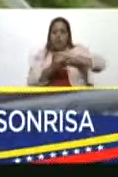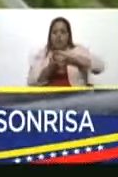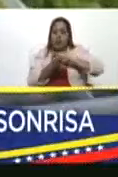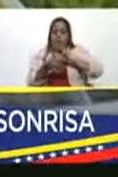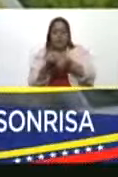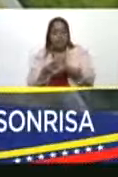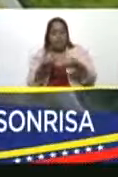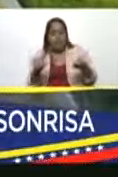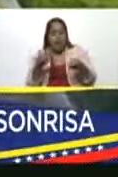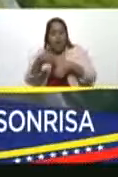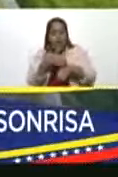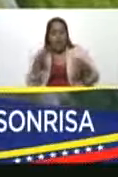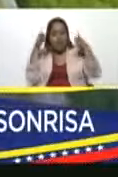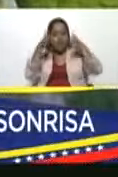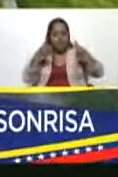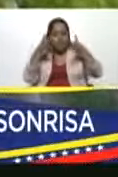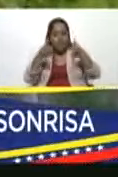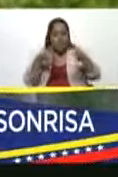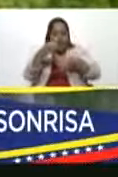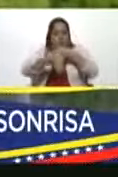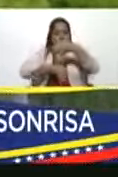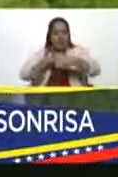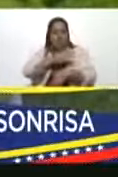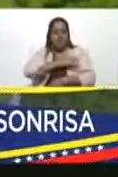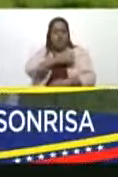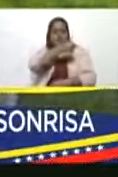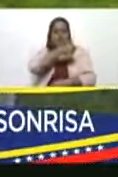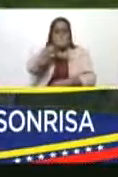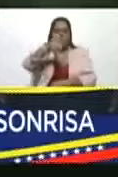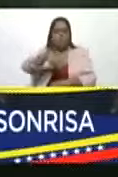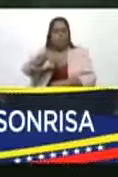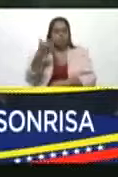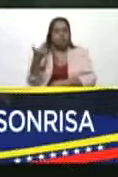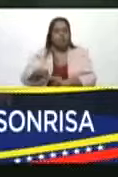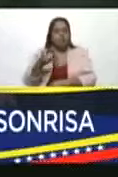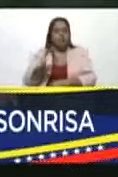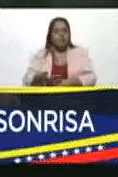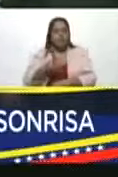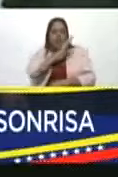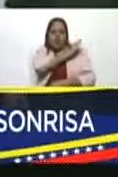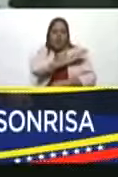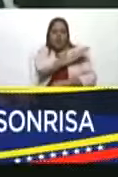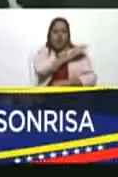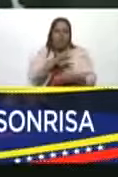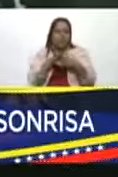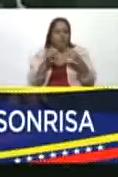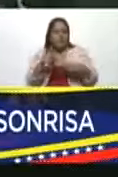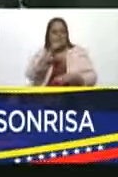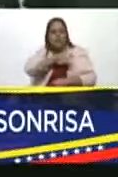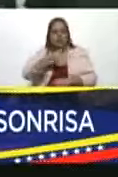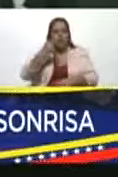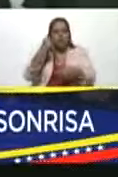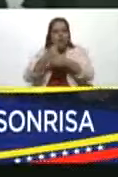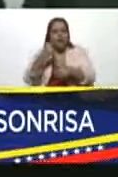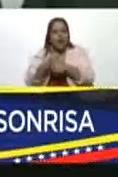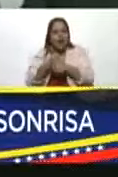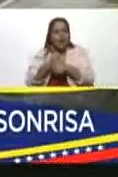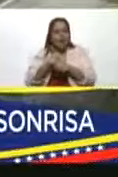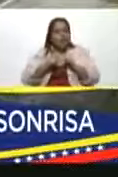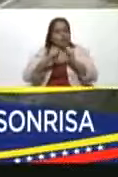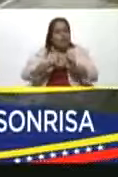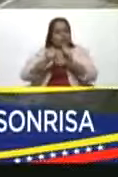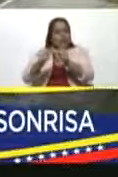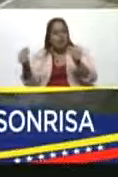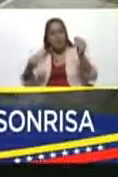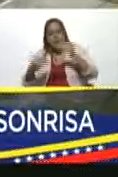que nos hablaba nuestra directora de esta importante clínica, que tiene todo el personal, que se sigue sumando mucha